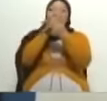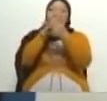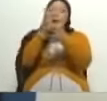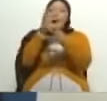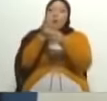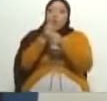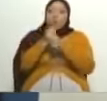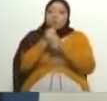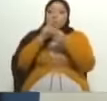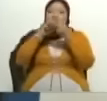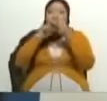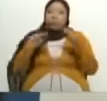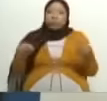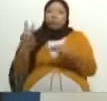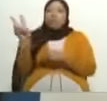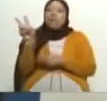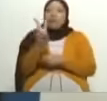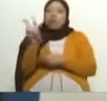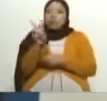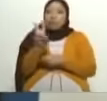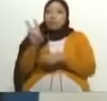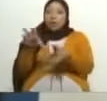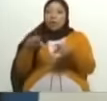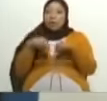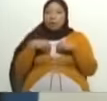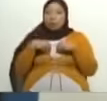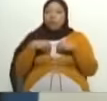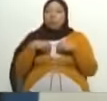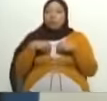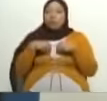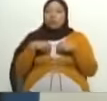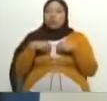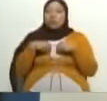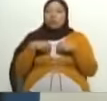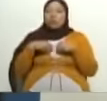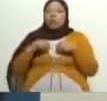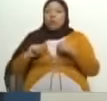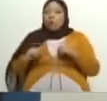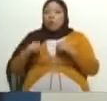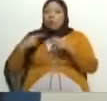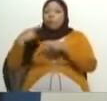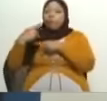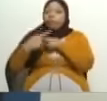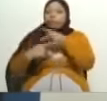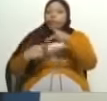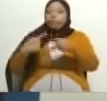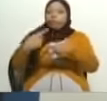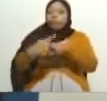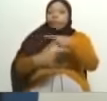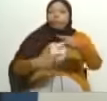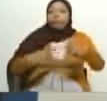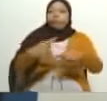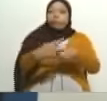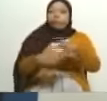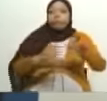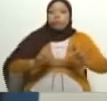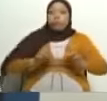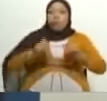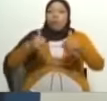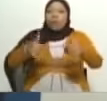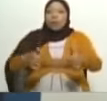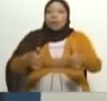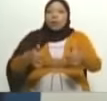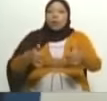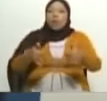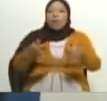como venezolanos desde que iniciamos este proceso de negociación con el objetivo primordial de detener el